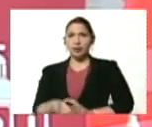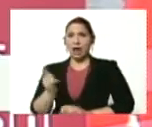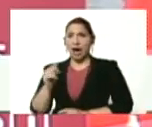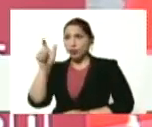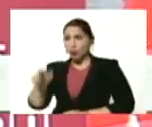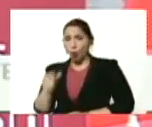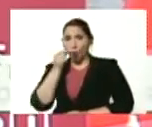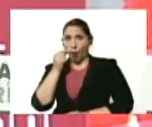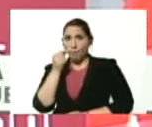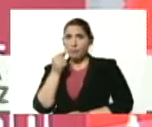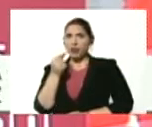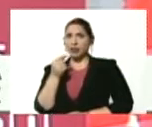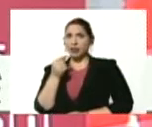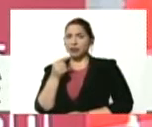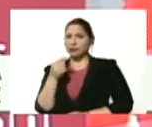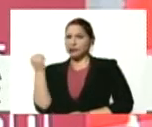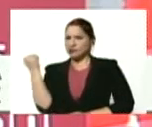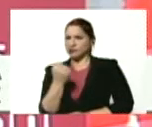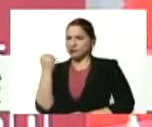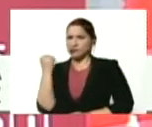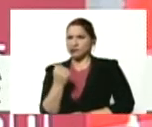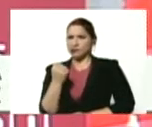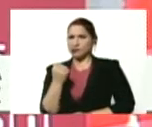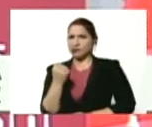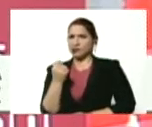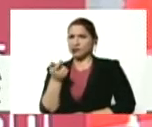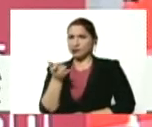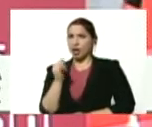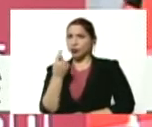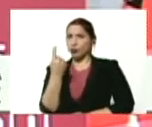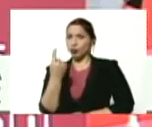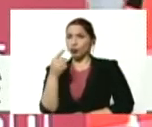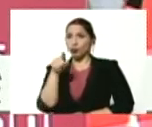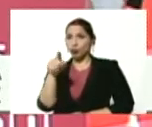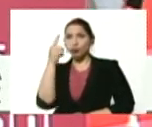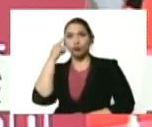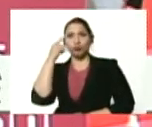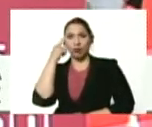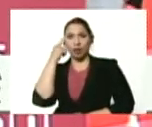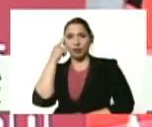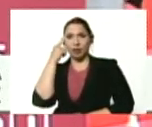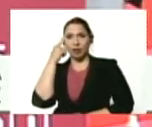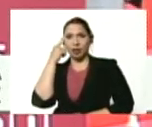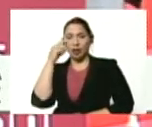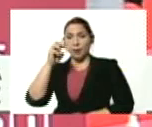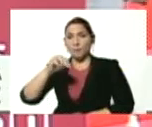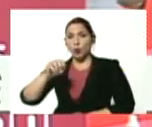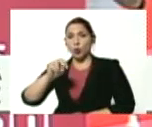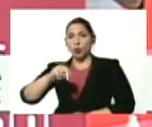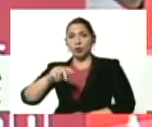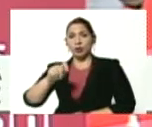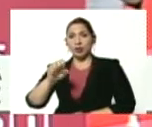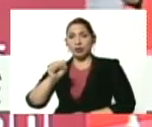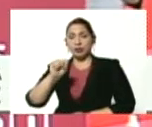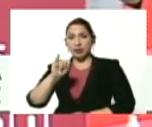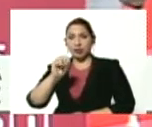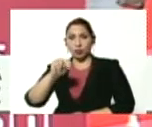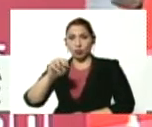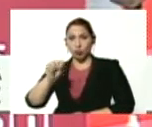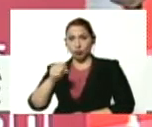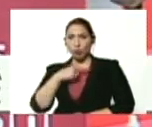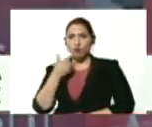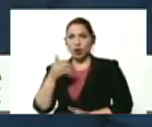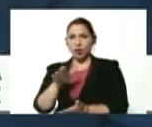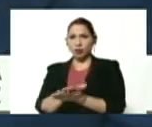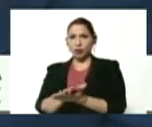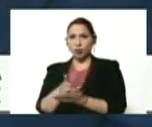también, al menos uno que se sepa, el del primer teniente Montesinos asesinado por el narcotraficante Doble